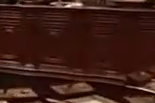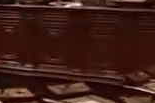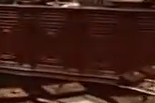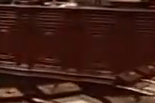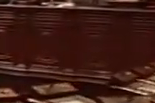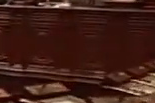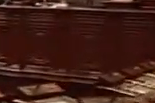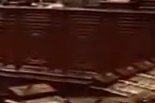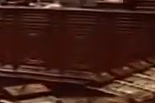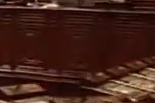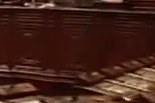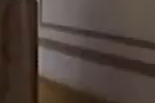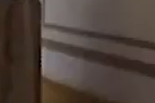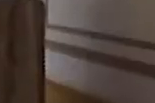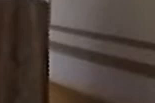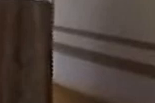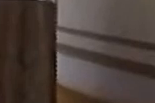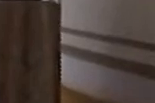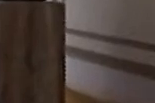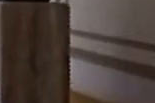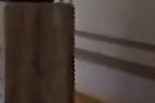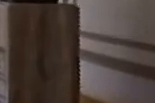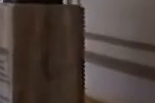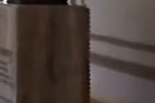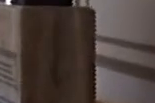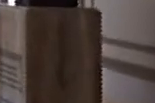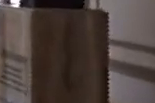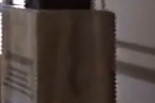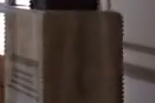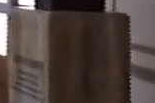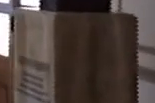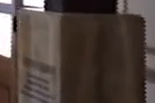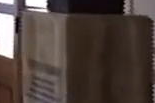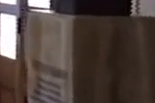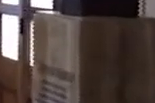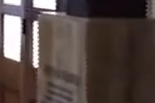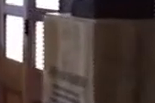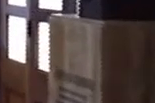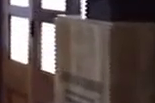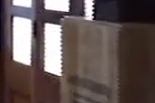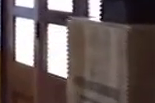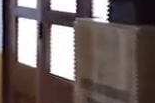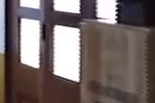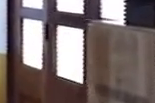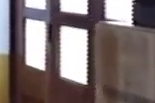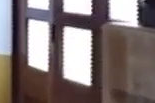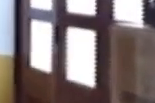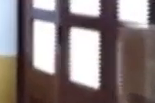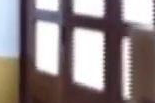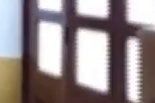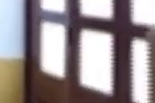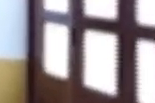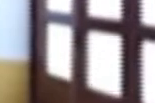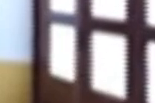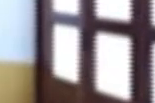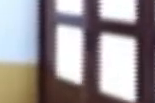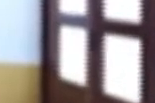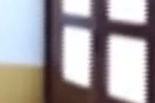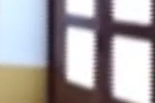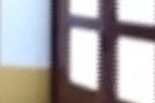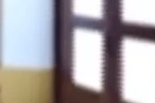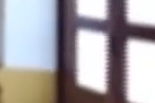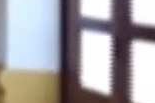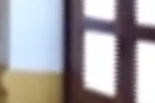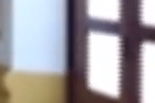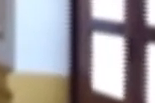Congreso Constituyente que parte de un ideario democrático, se logra la división del poder político en tres esferas diferentes: